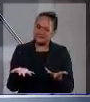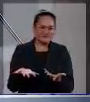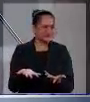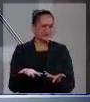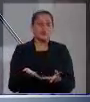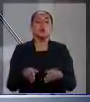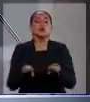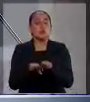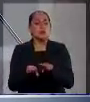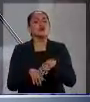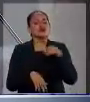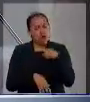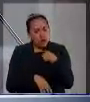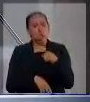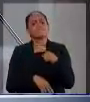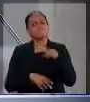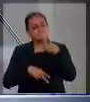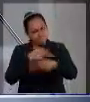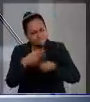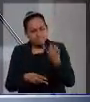Voy a proponer,